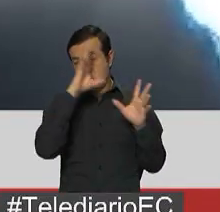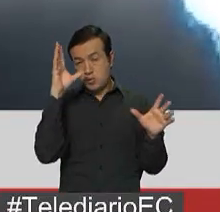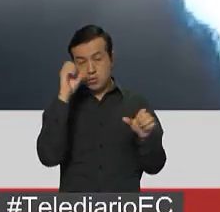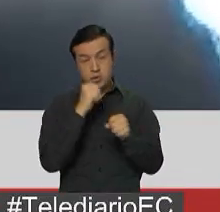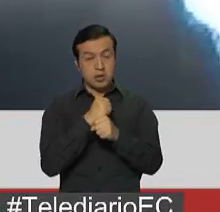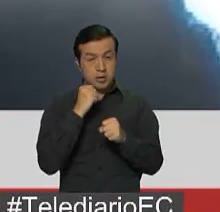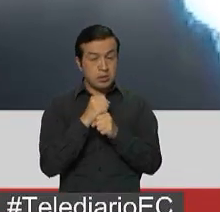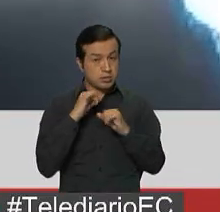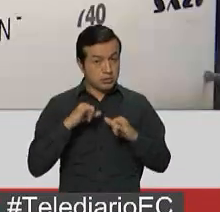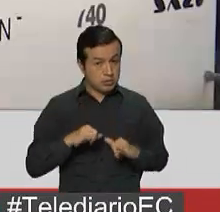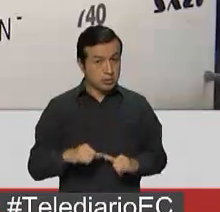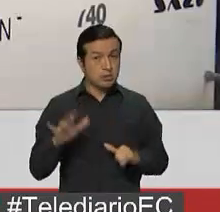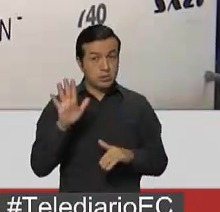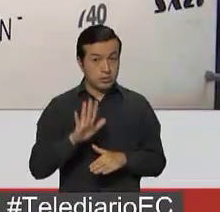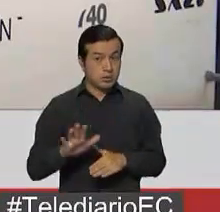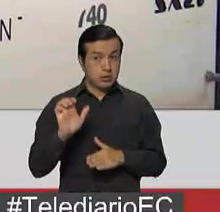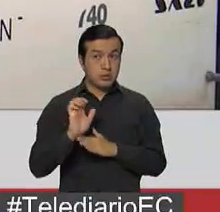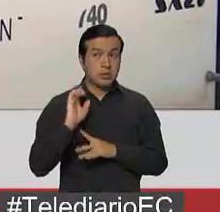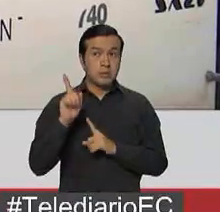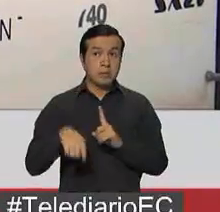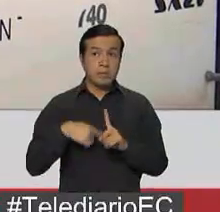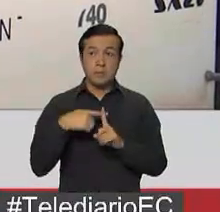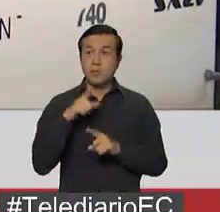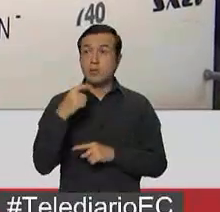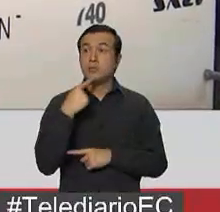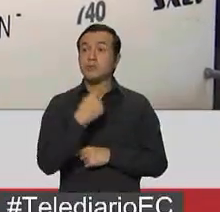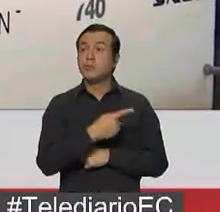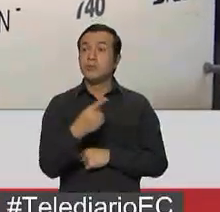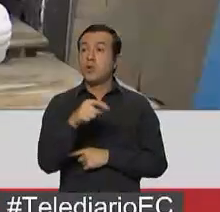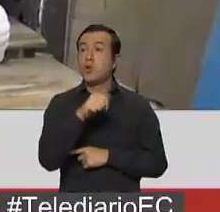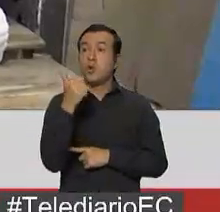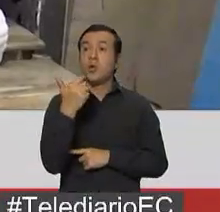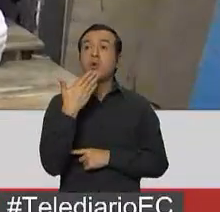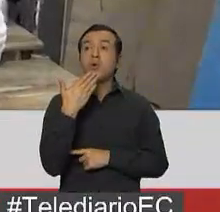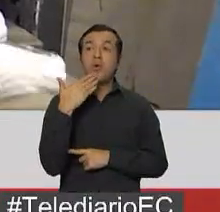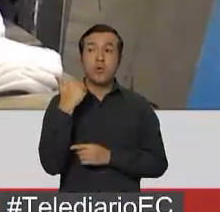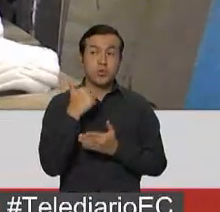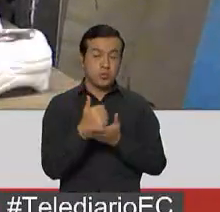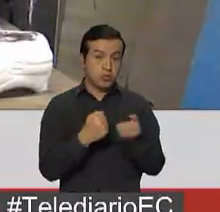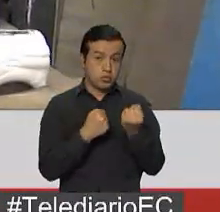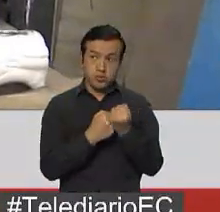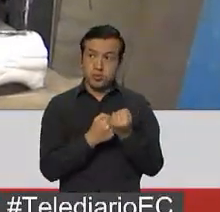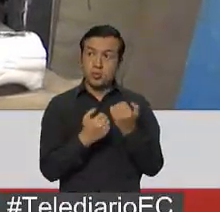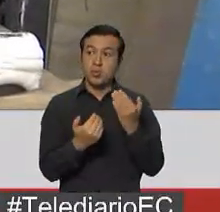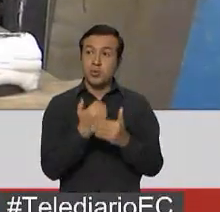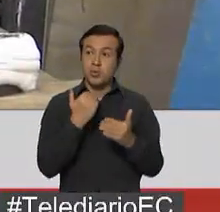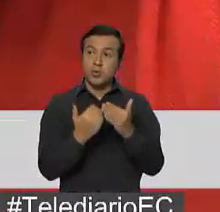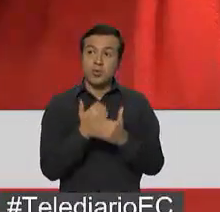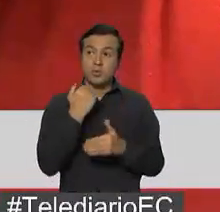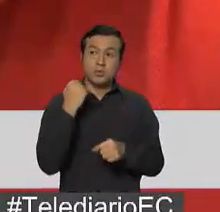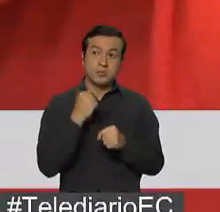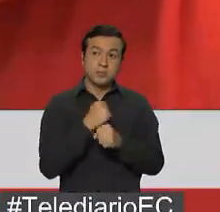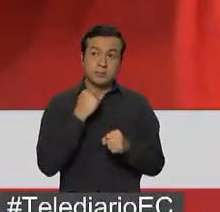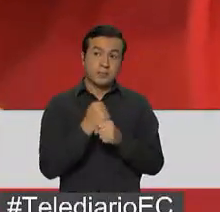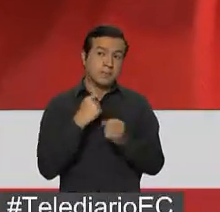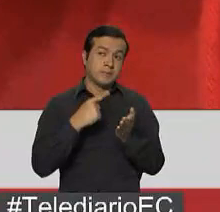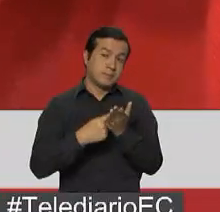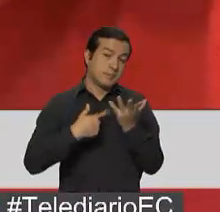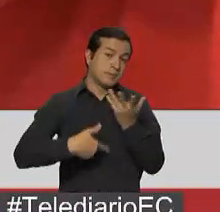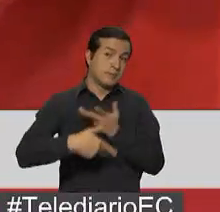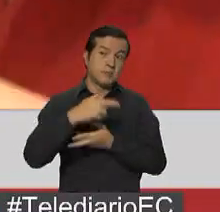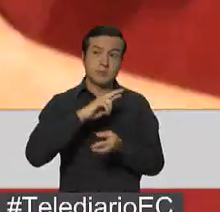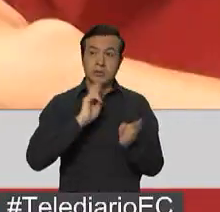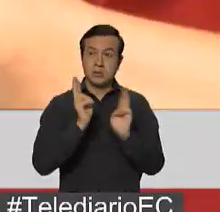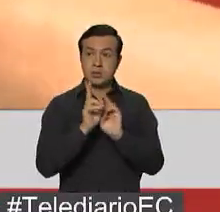como país díaz granados pone como otra salida y una ayuda para la creación de nuevos empleos el debate sobre las